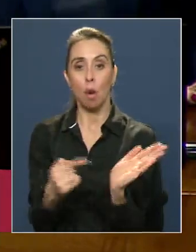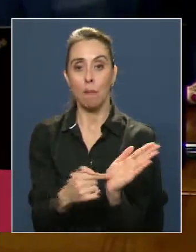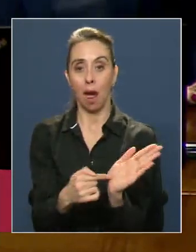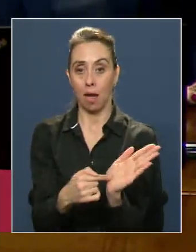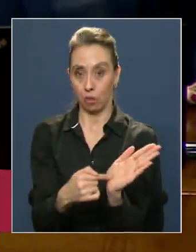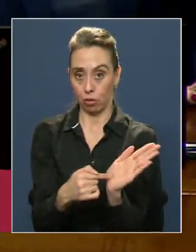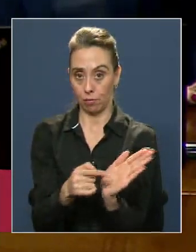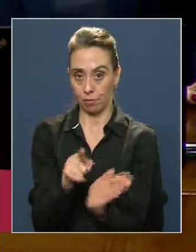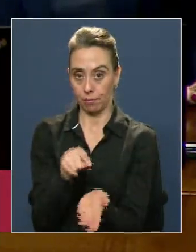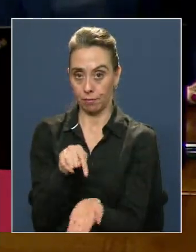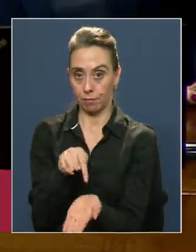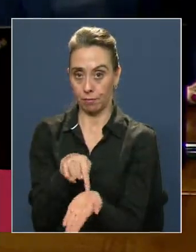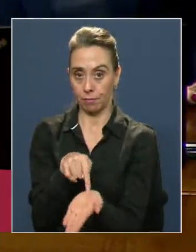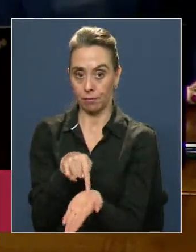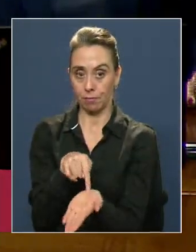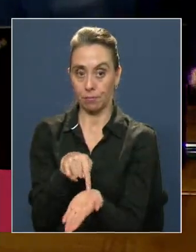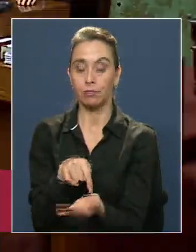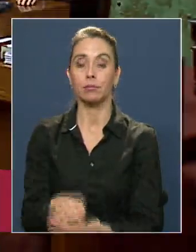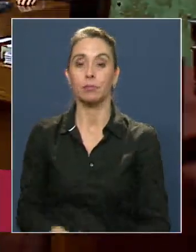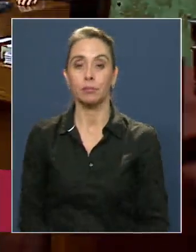comparado. En votación.